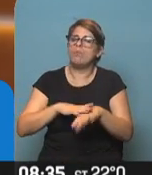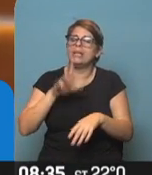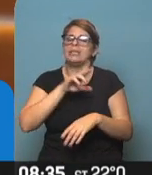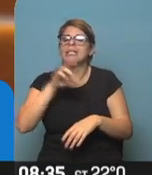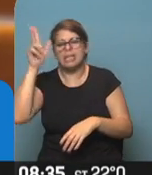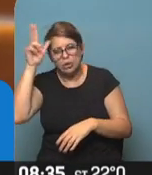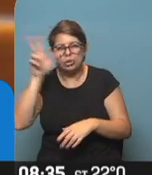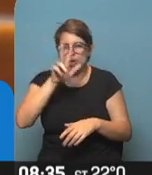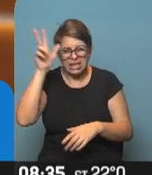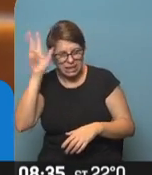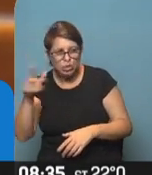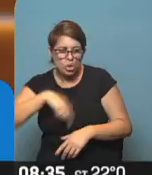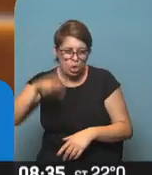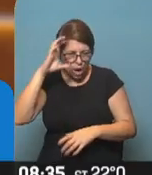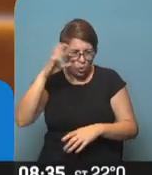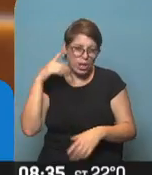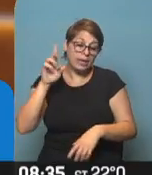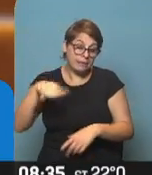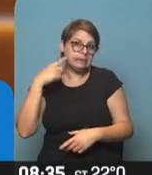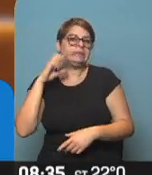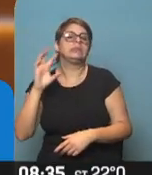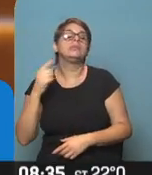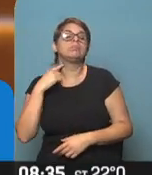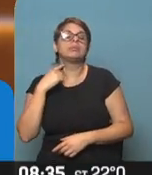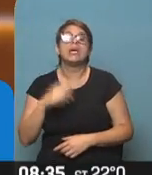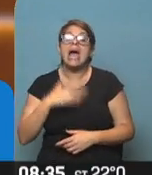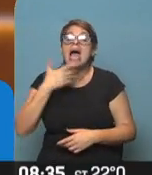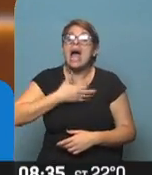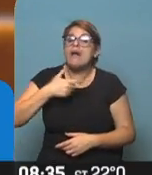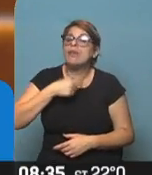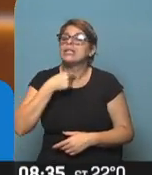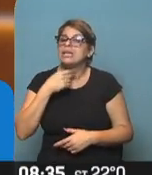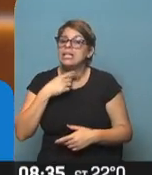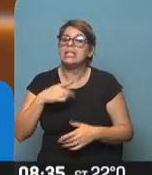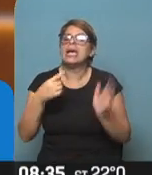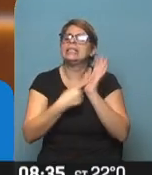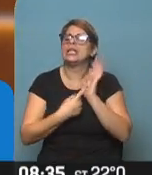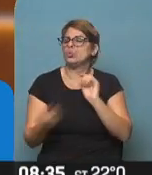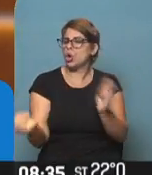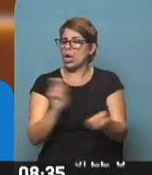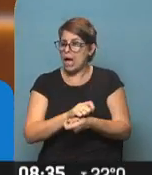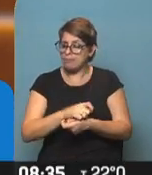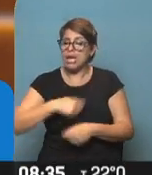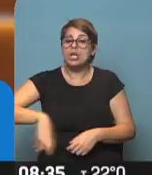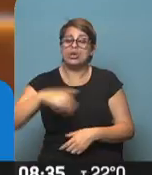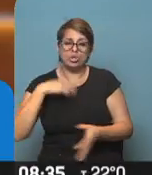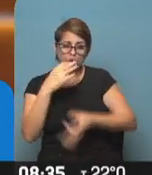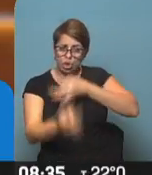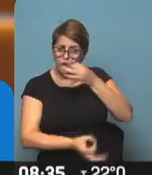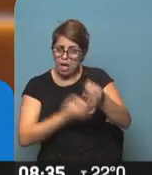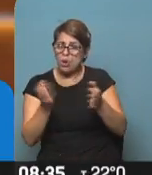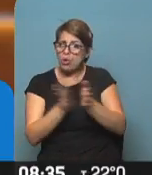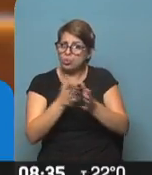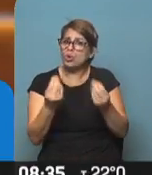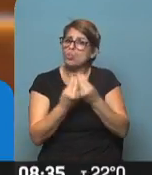38 que todos se acordarán ahí empezó un clima en afa donde querían cambiar el estatuto nosotros tuvimos diálogo con muchos dirigentes